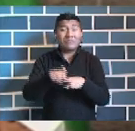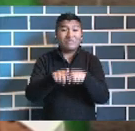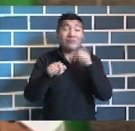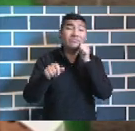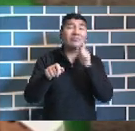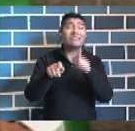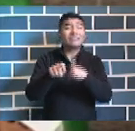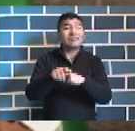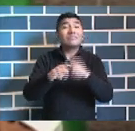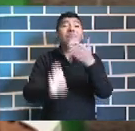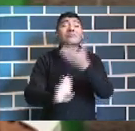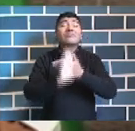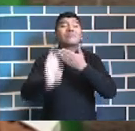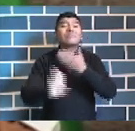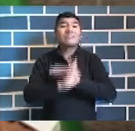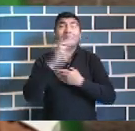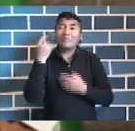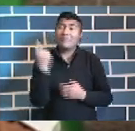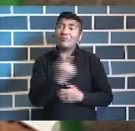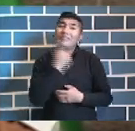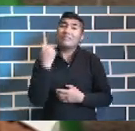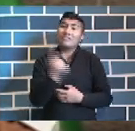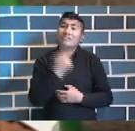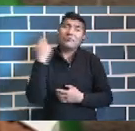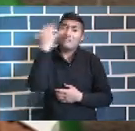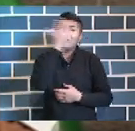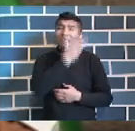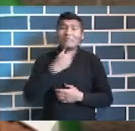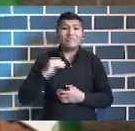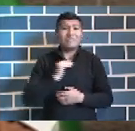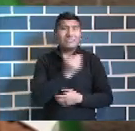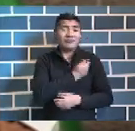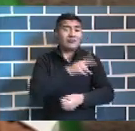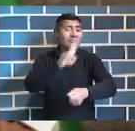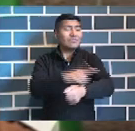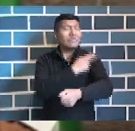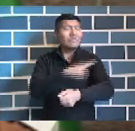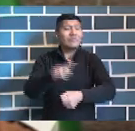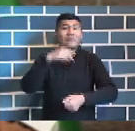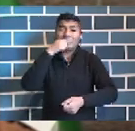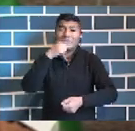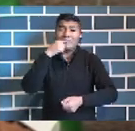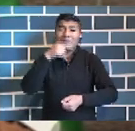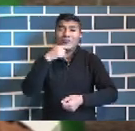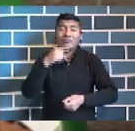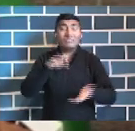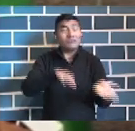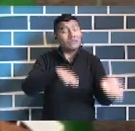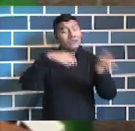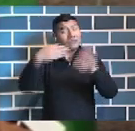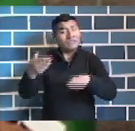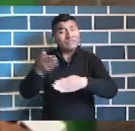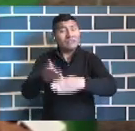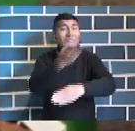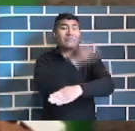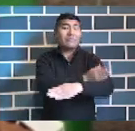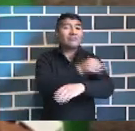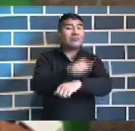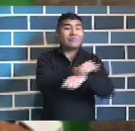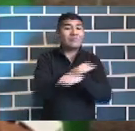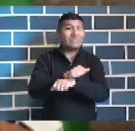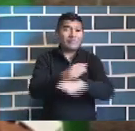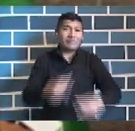la defendamos siempre. Tan lindo dice nuestro himno nacional. Morir antes que esclavos